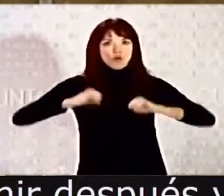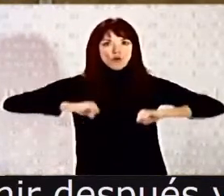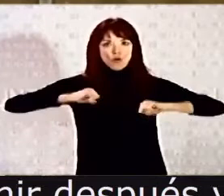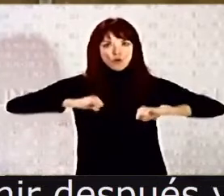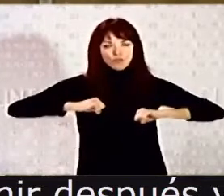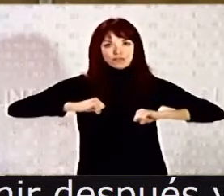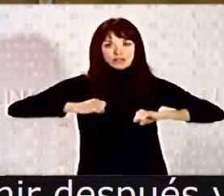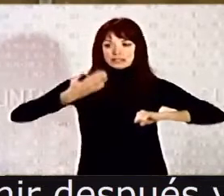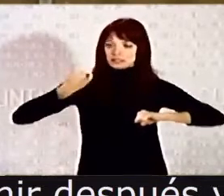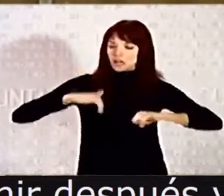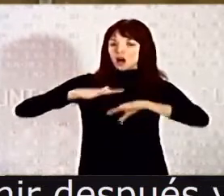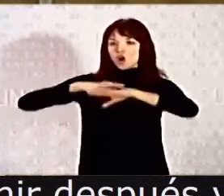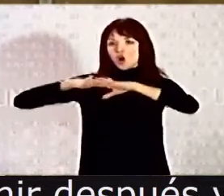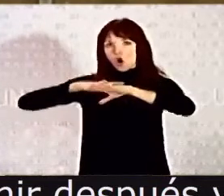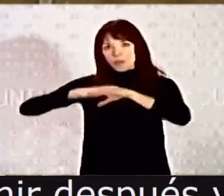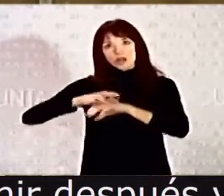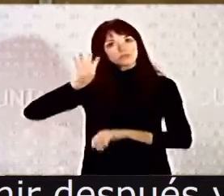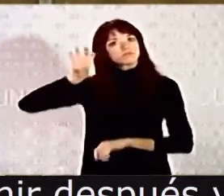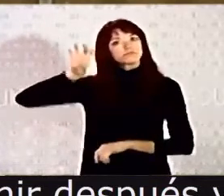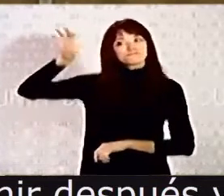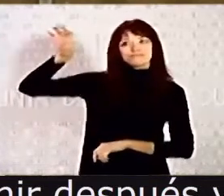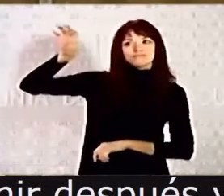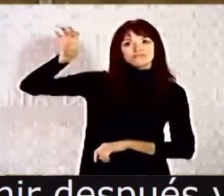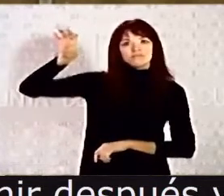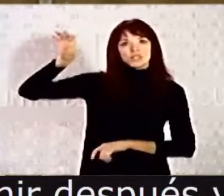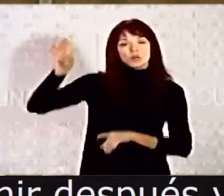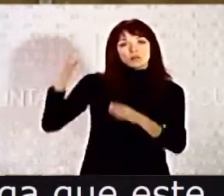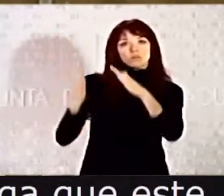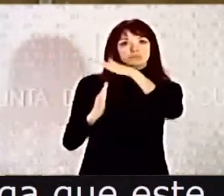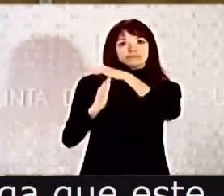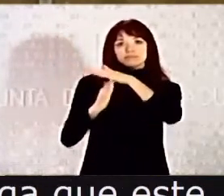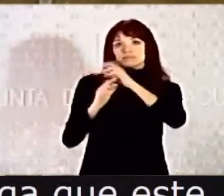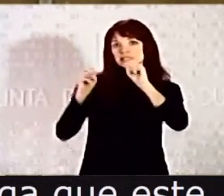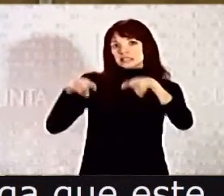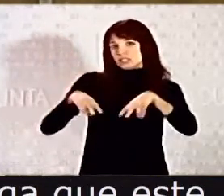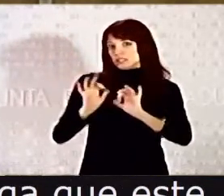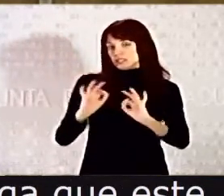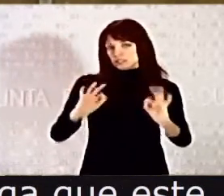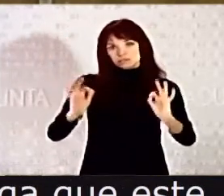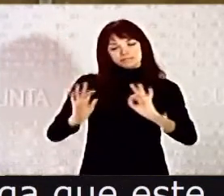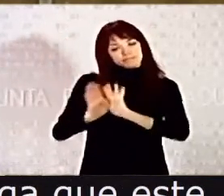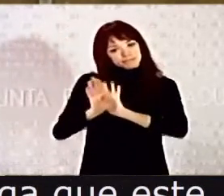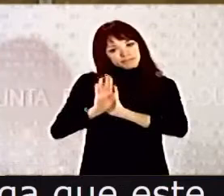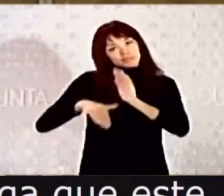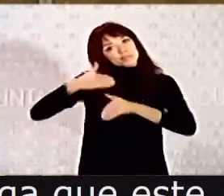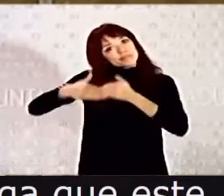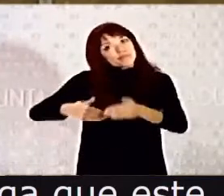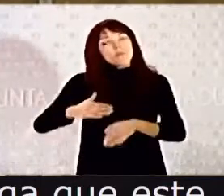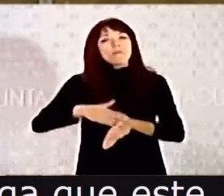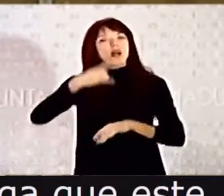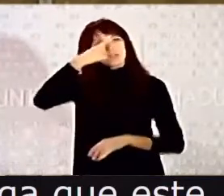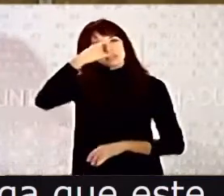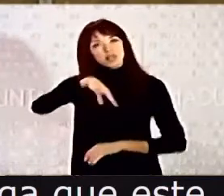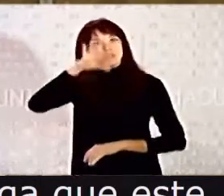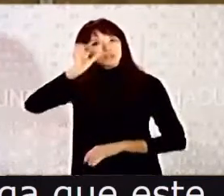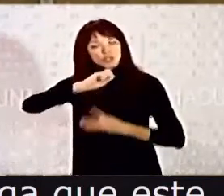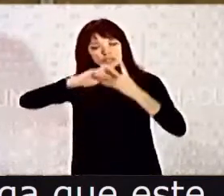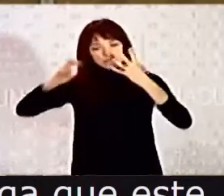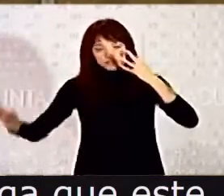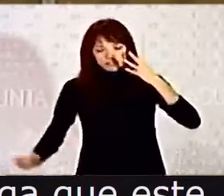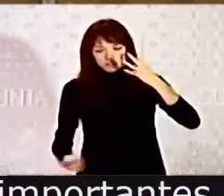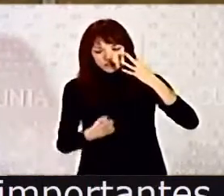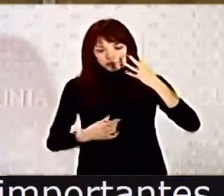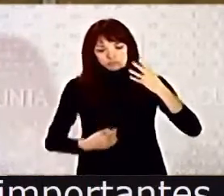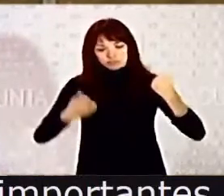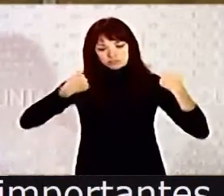que haga que este país no esté más tiempo paralizado y que las grandes e importantes decisiones se puedan tomar